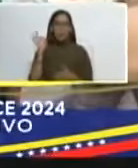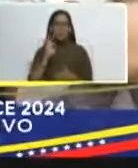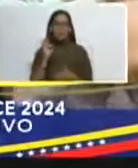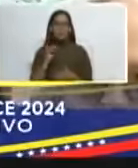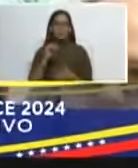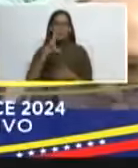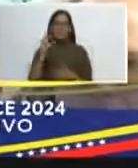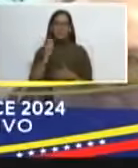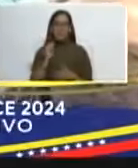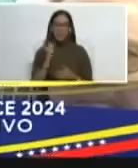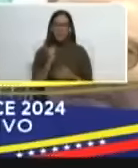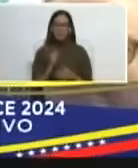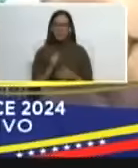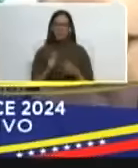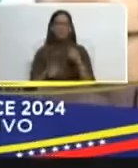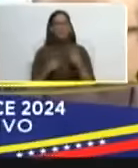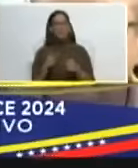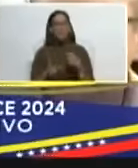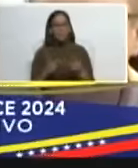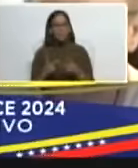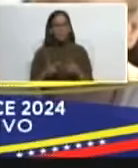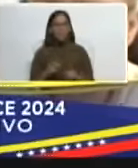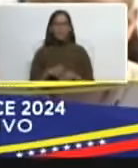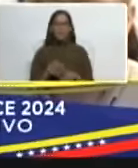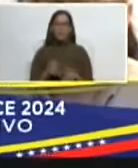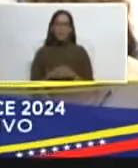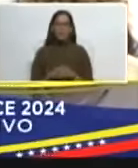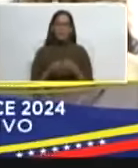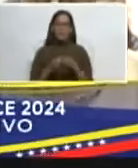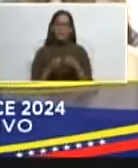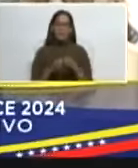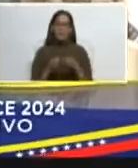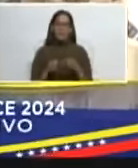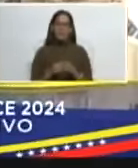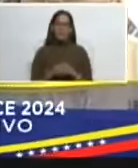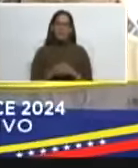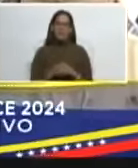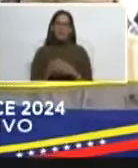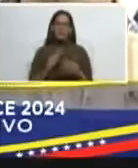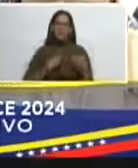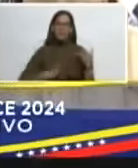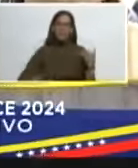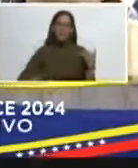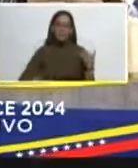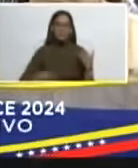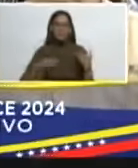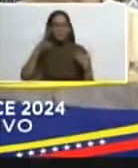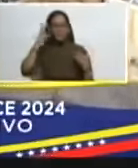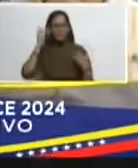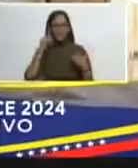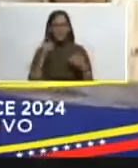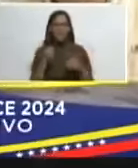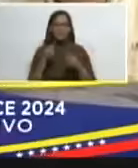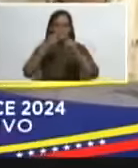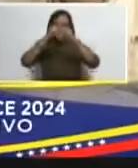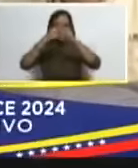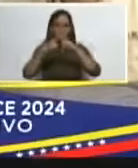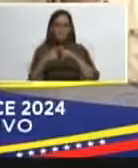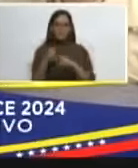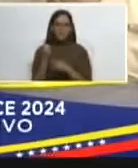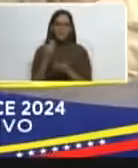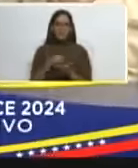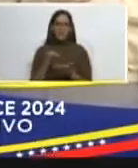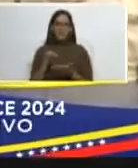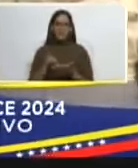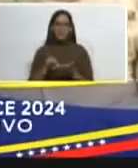trimestral, continuo. Por eso cuando la compañera vicepresidenta daba aquella rendición de cuentas en la Asamblea